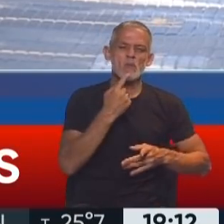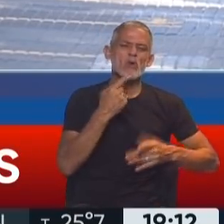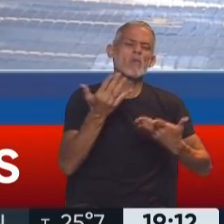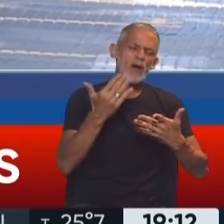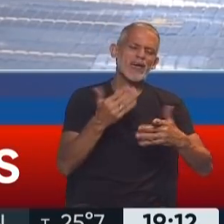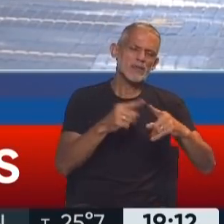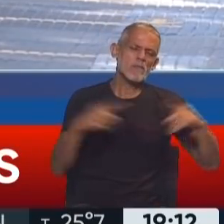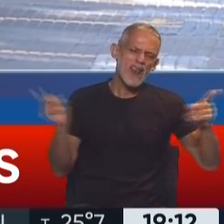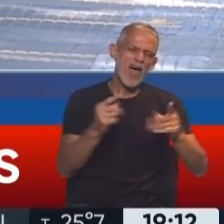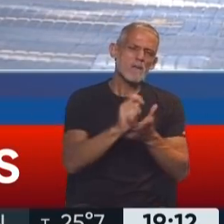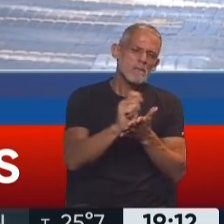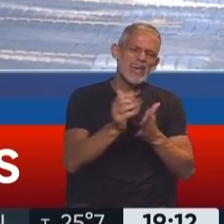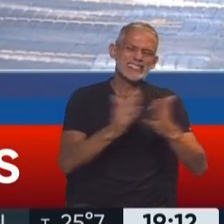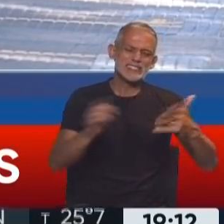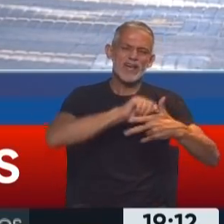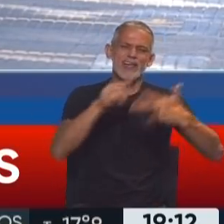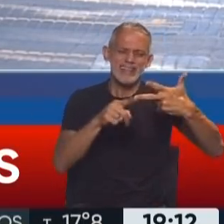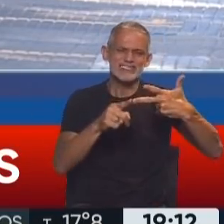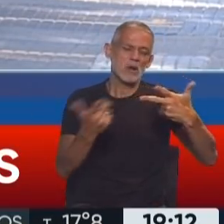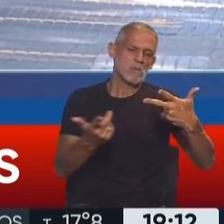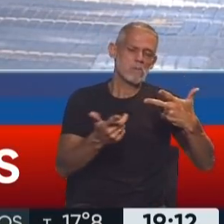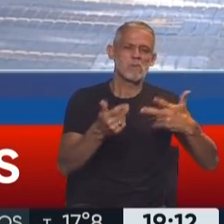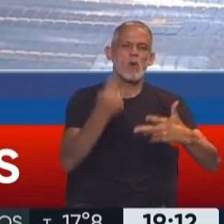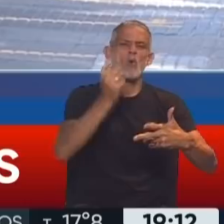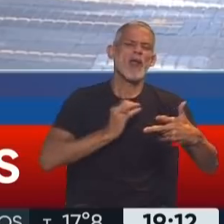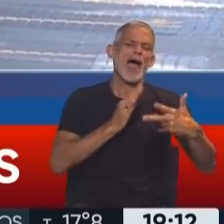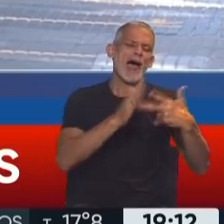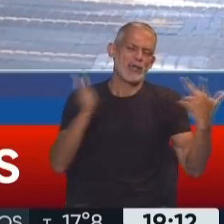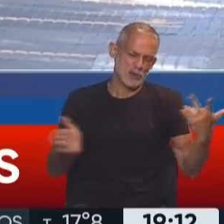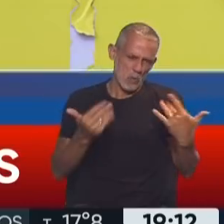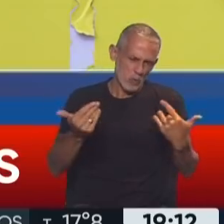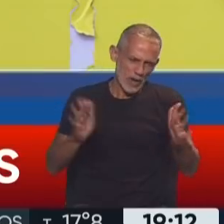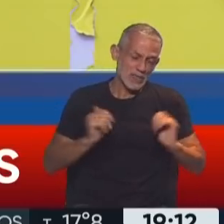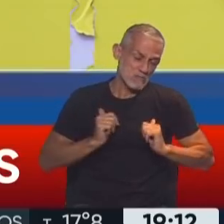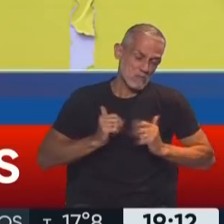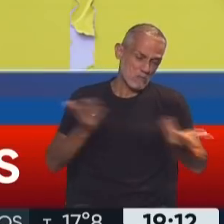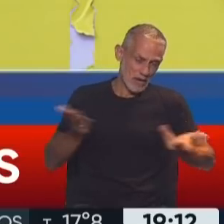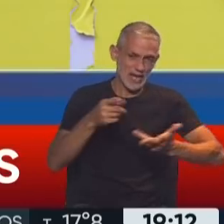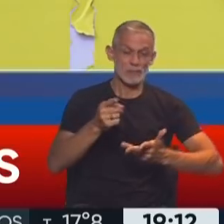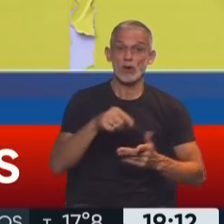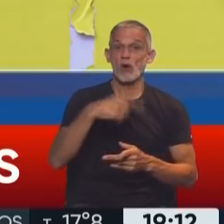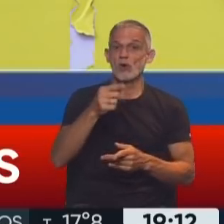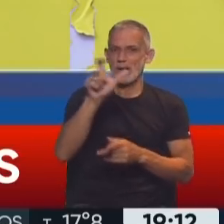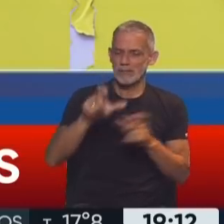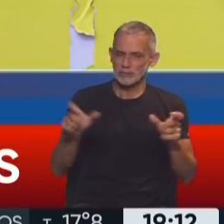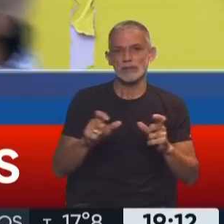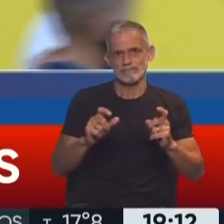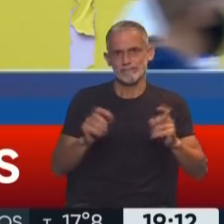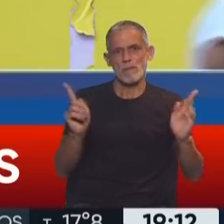puede retrasar su tercer dosis al año, le diría yo, inclusive puede llegar, sin